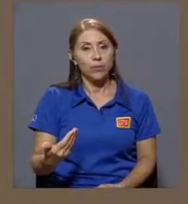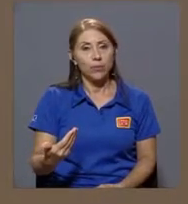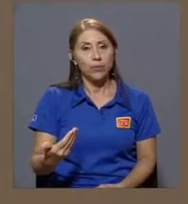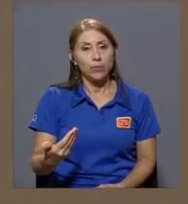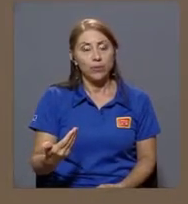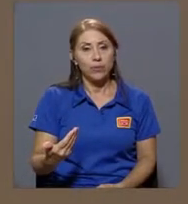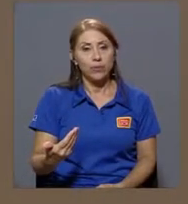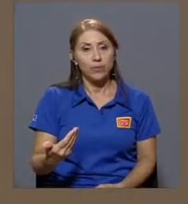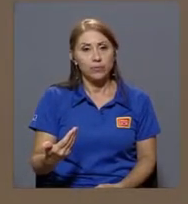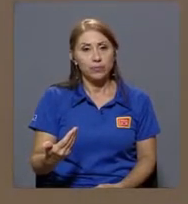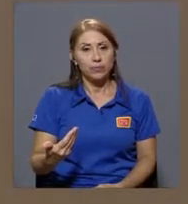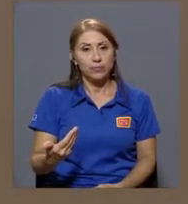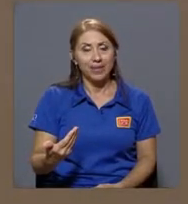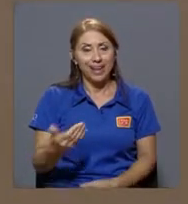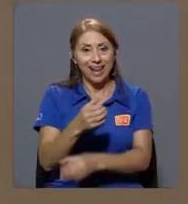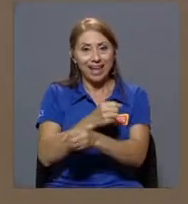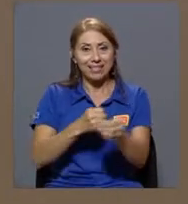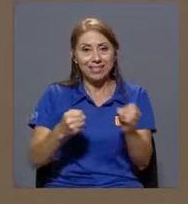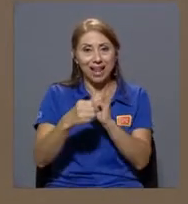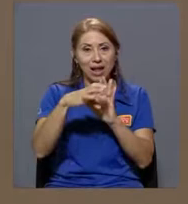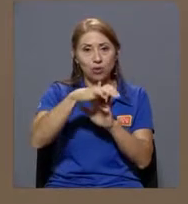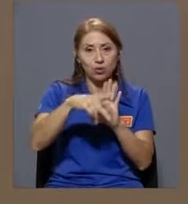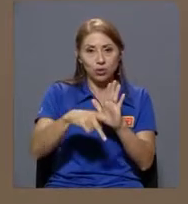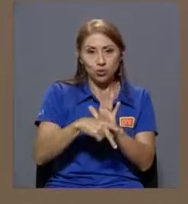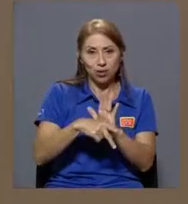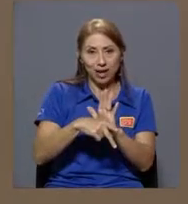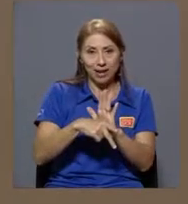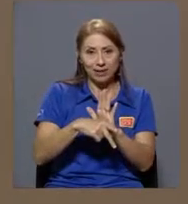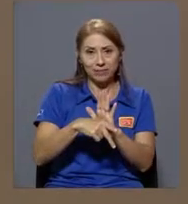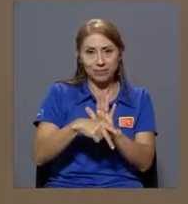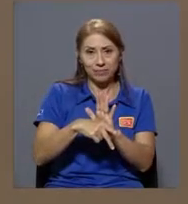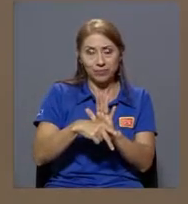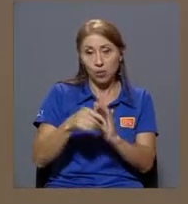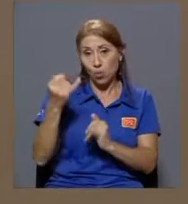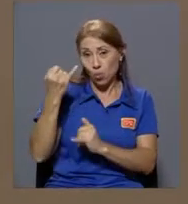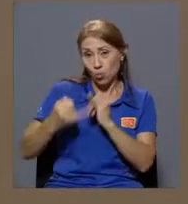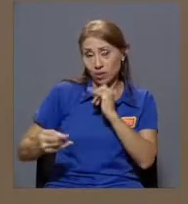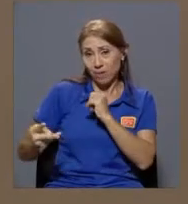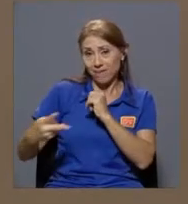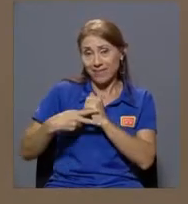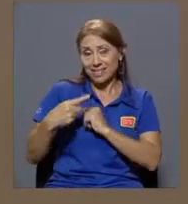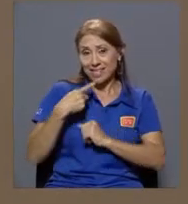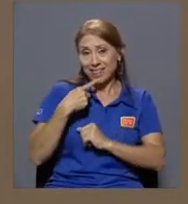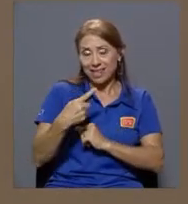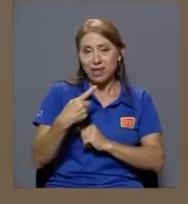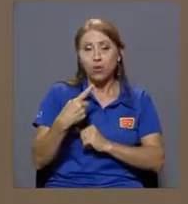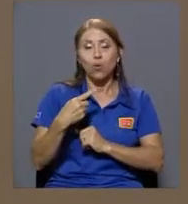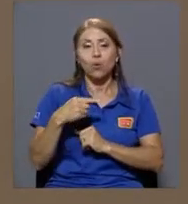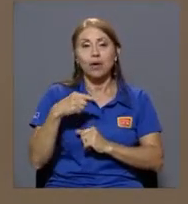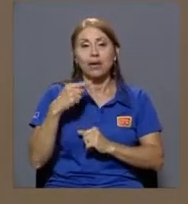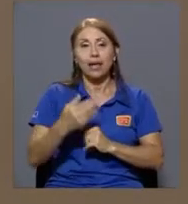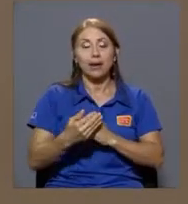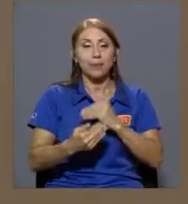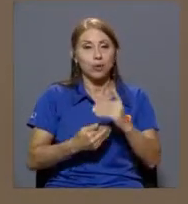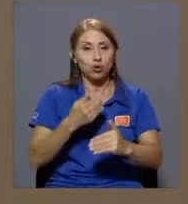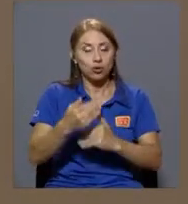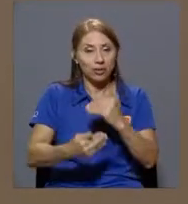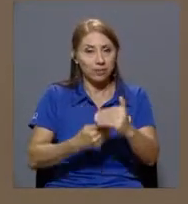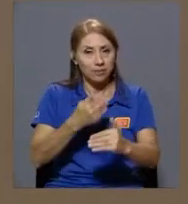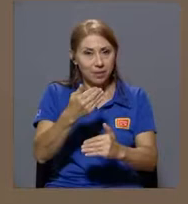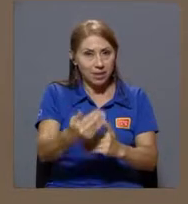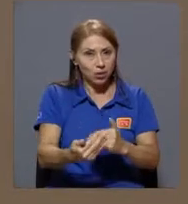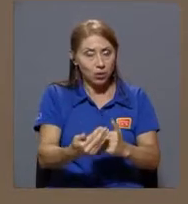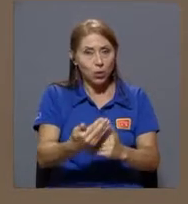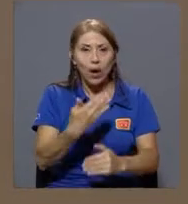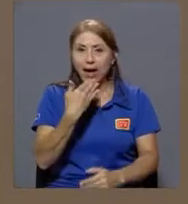cuando la Sala Constitucional, la última vez que dijo que el procedimiento había estado